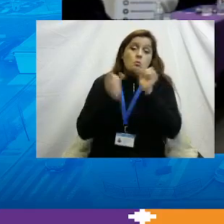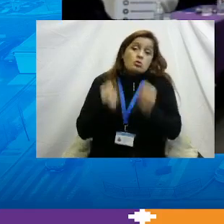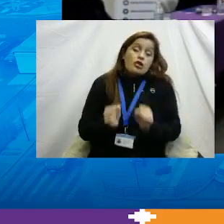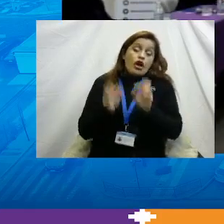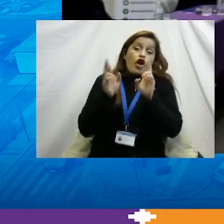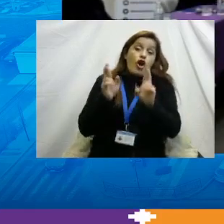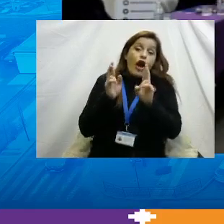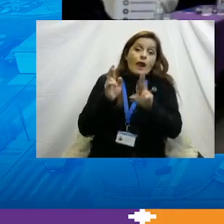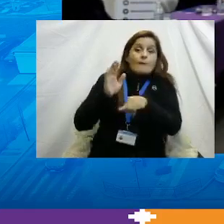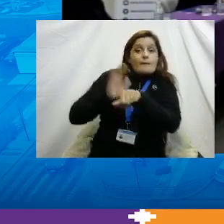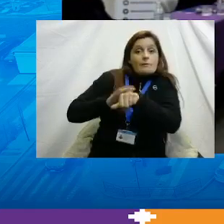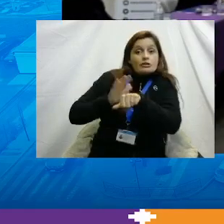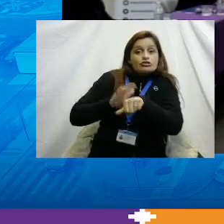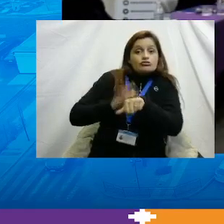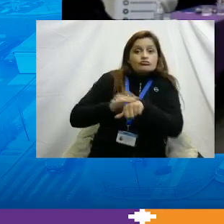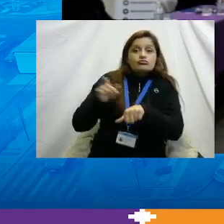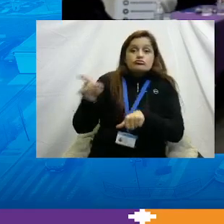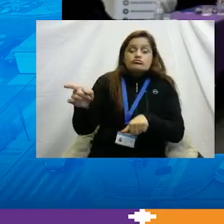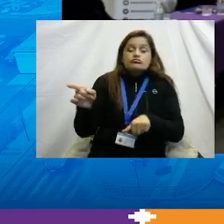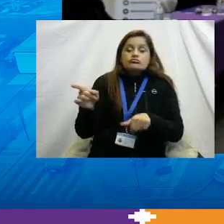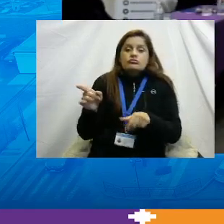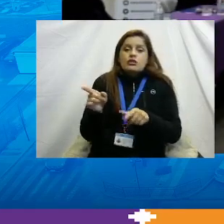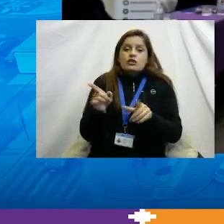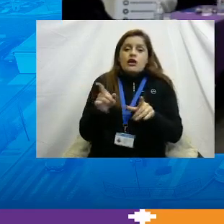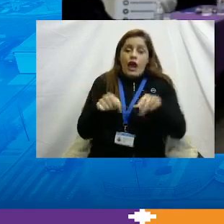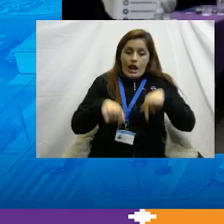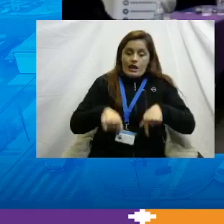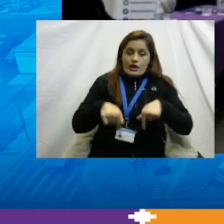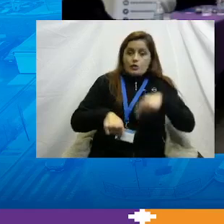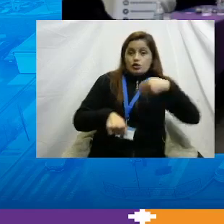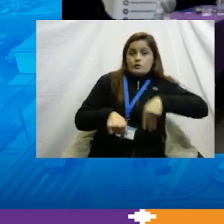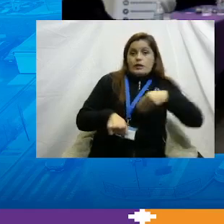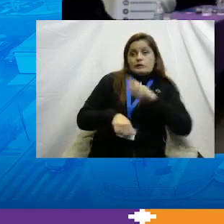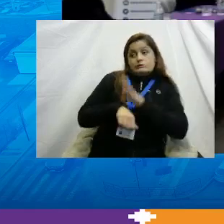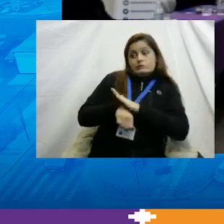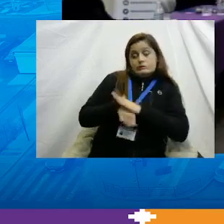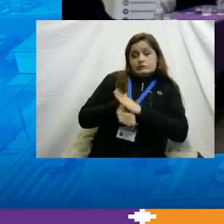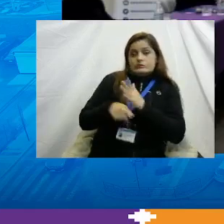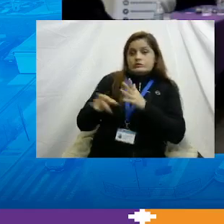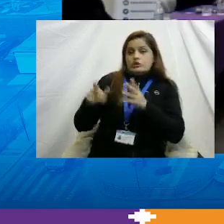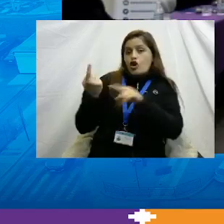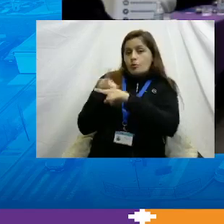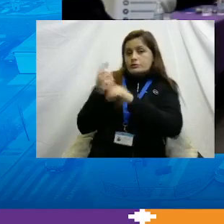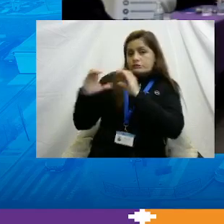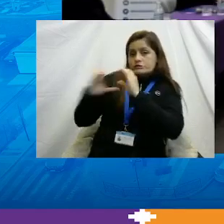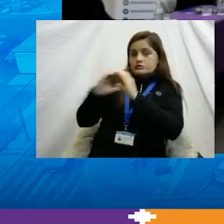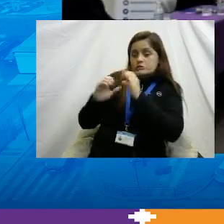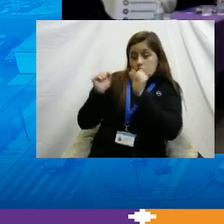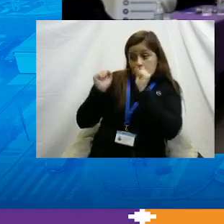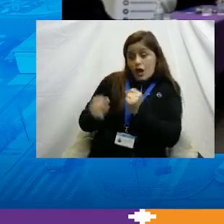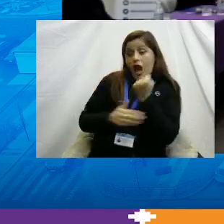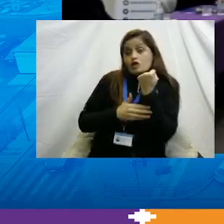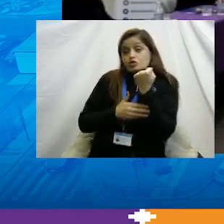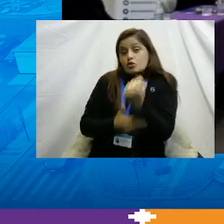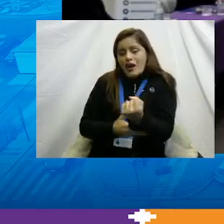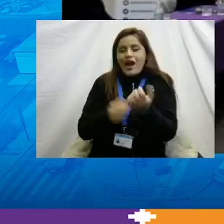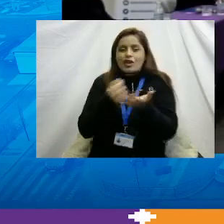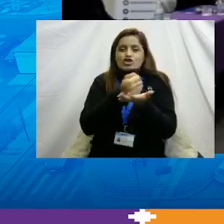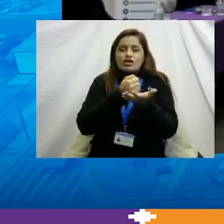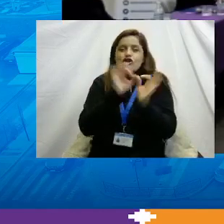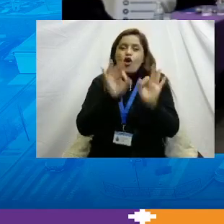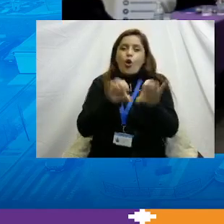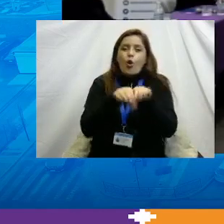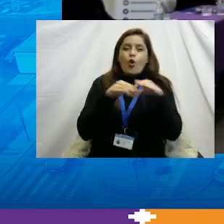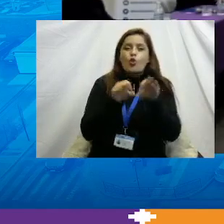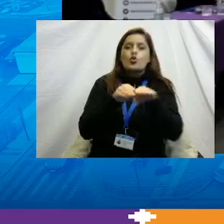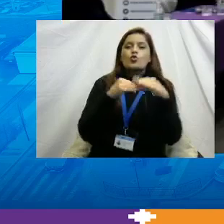gran proyección, yo creo que para esta administración, poder trabajarlo y poder ayudar a aquellas agrupaciones o clubes deportivos o organizaciones que